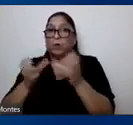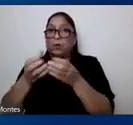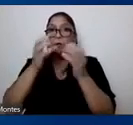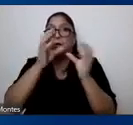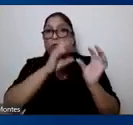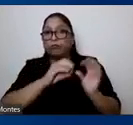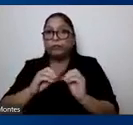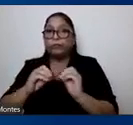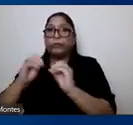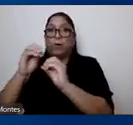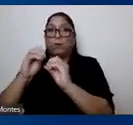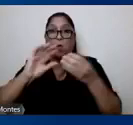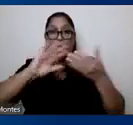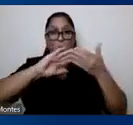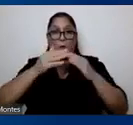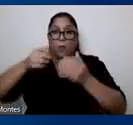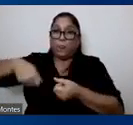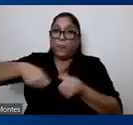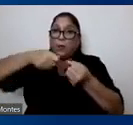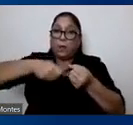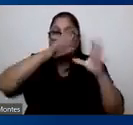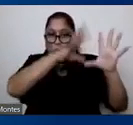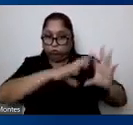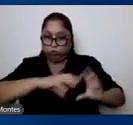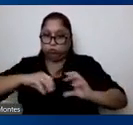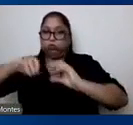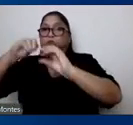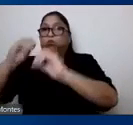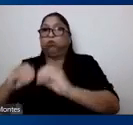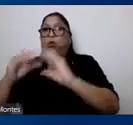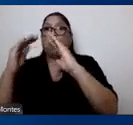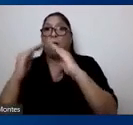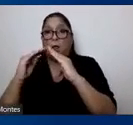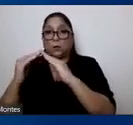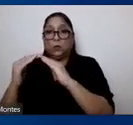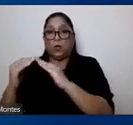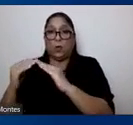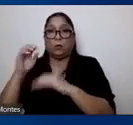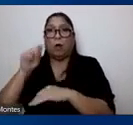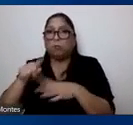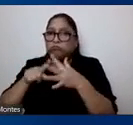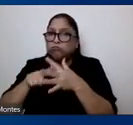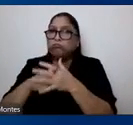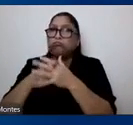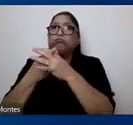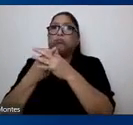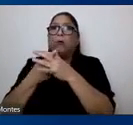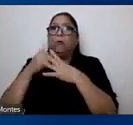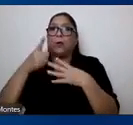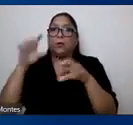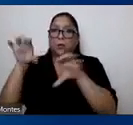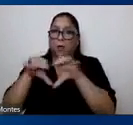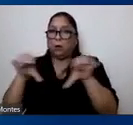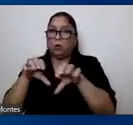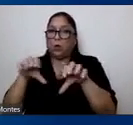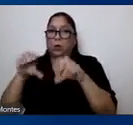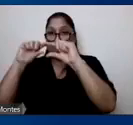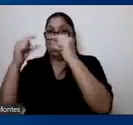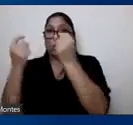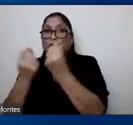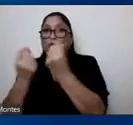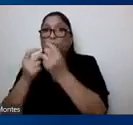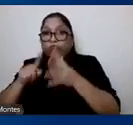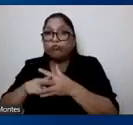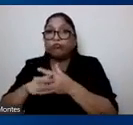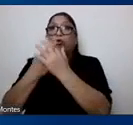marcha del campo a la ciudad. Se comienza a actuar, los grupos subversivos comienzan